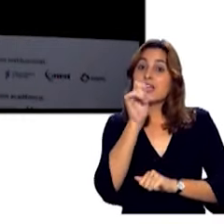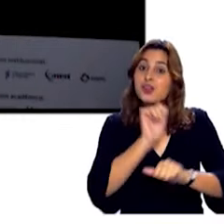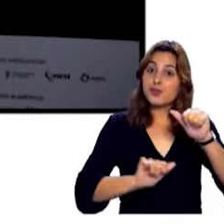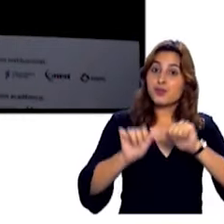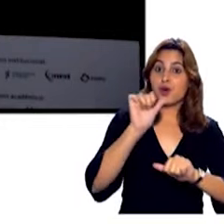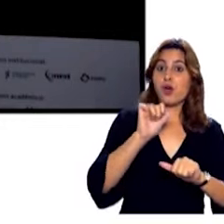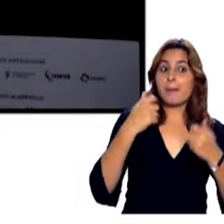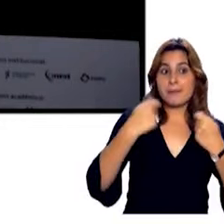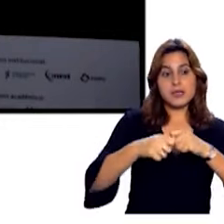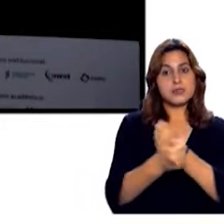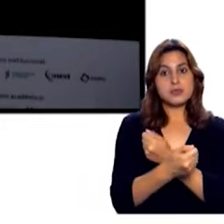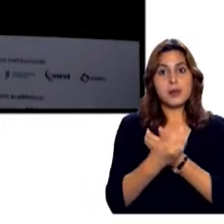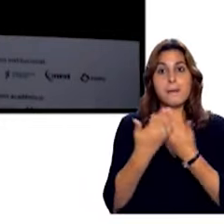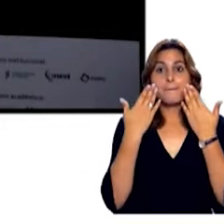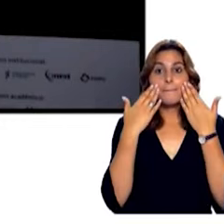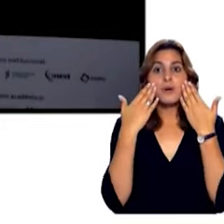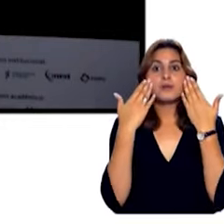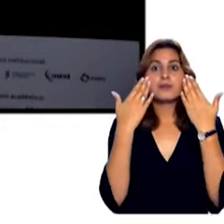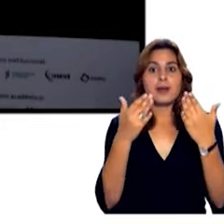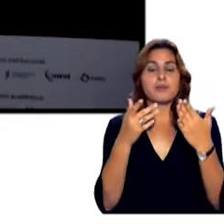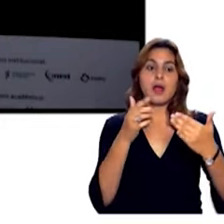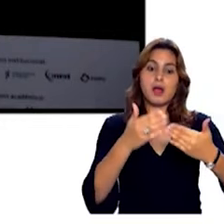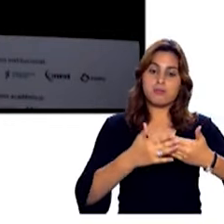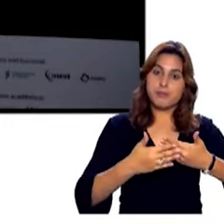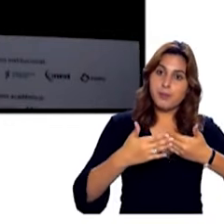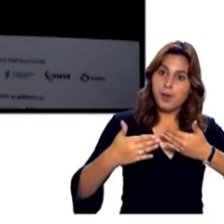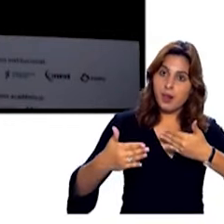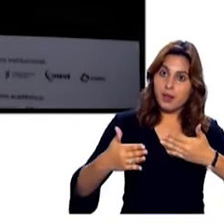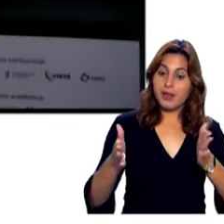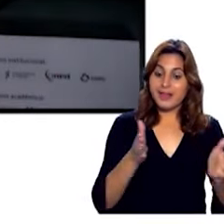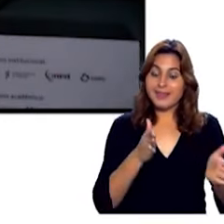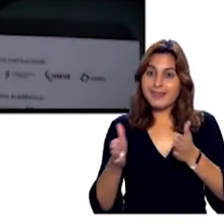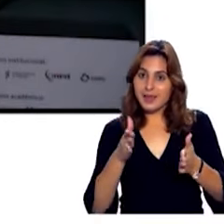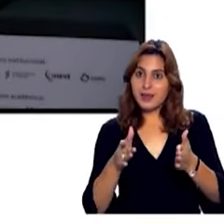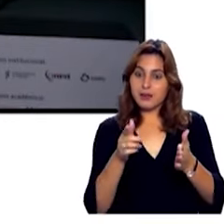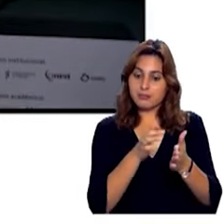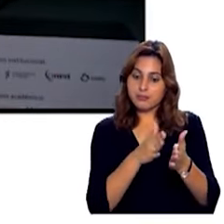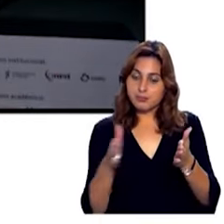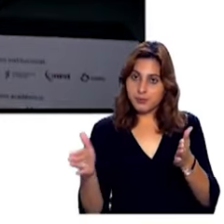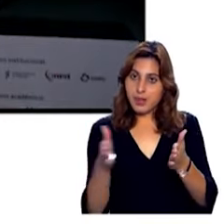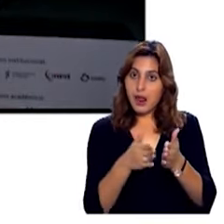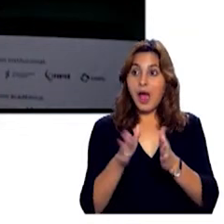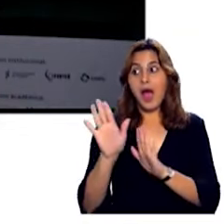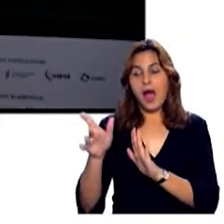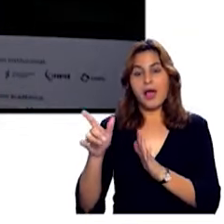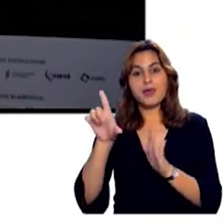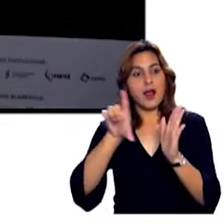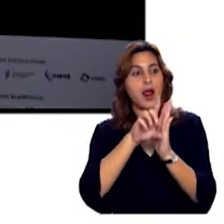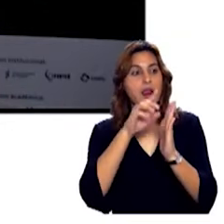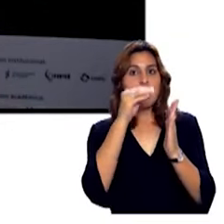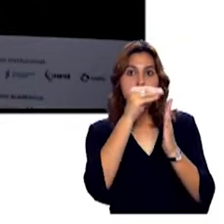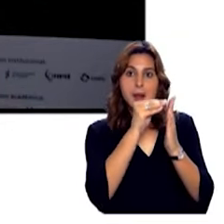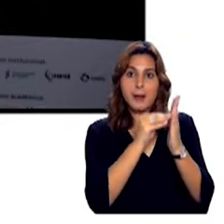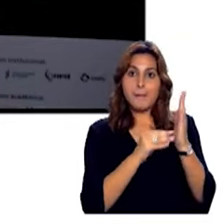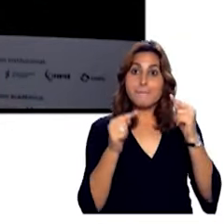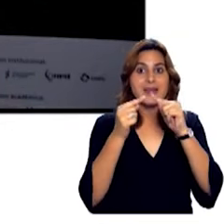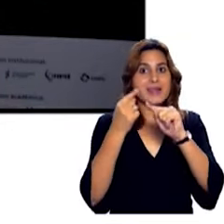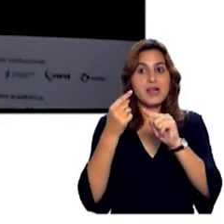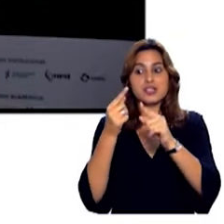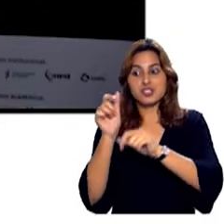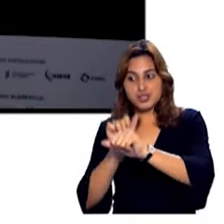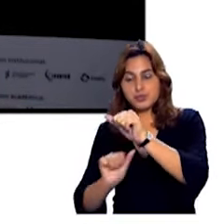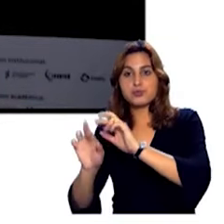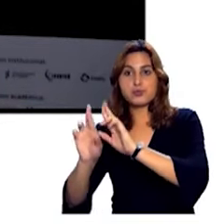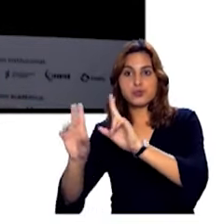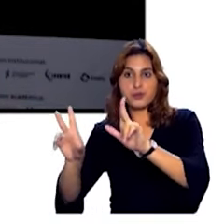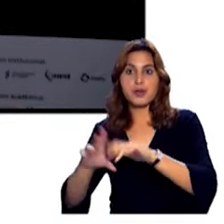a partir de est sentencia se cambia la interpretación con lo cual se cierra el círculo de la seguridad porque se comunica